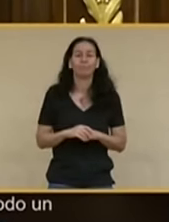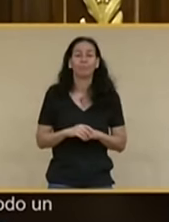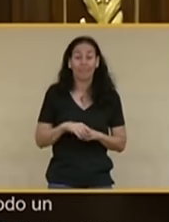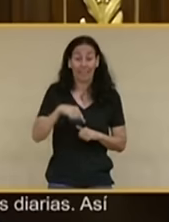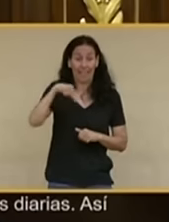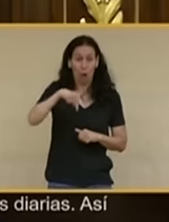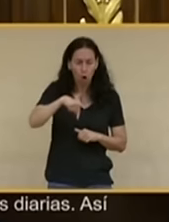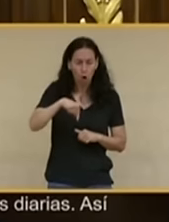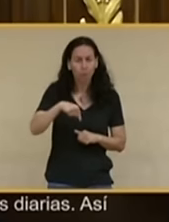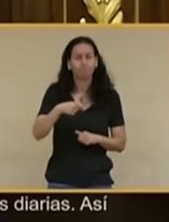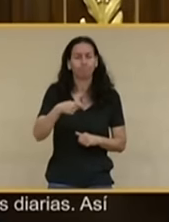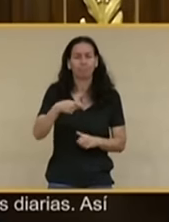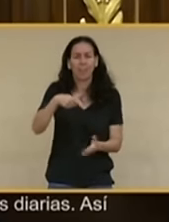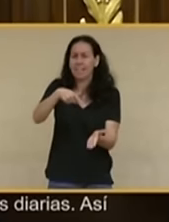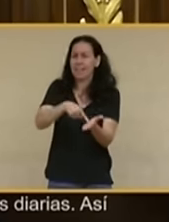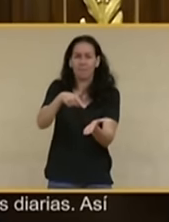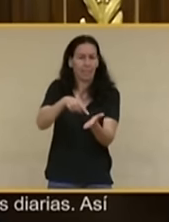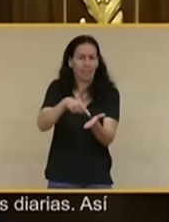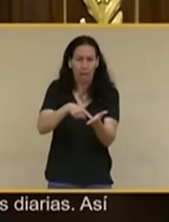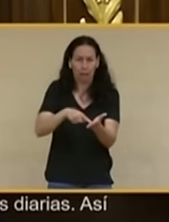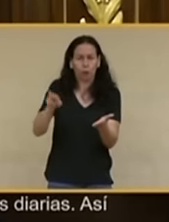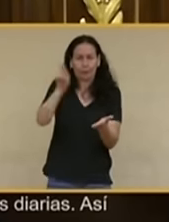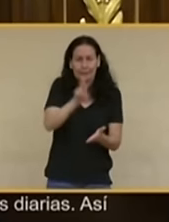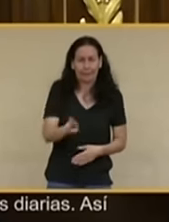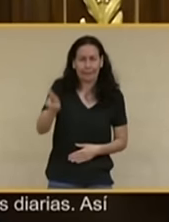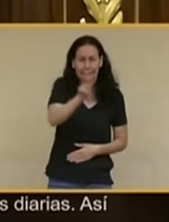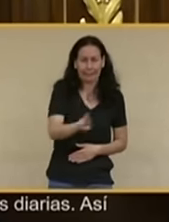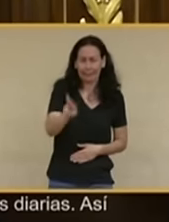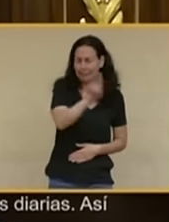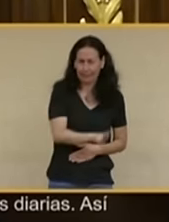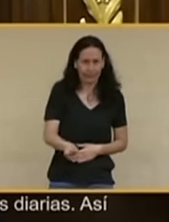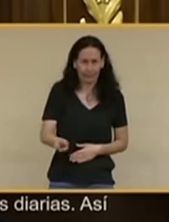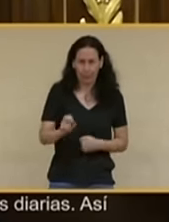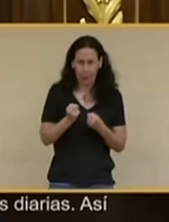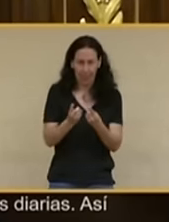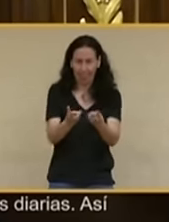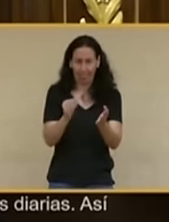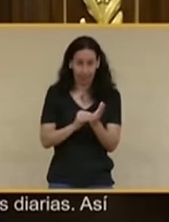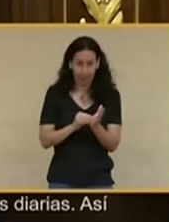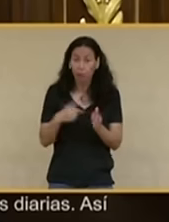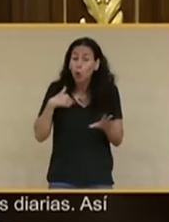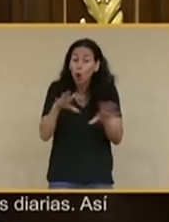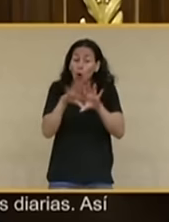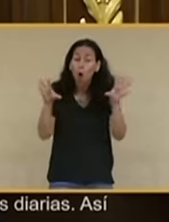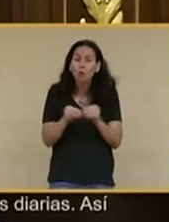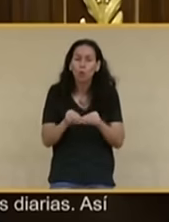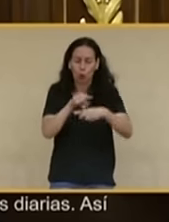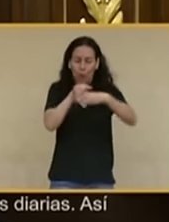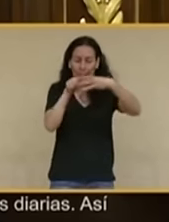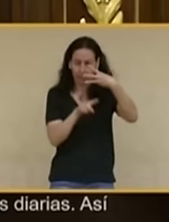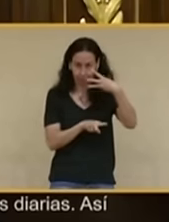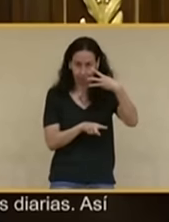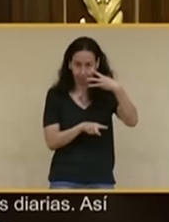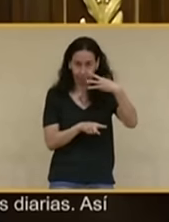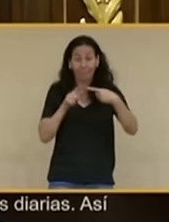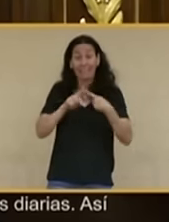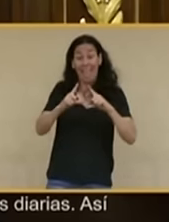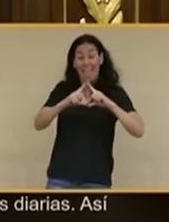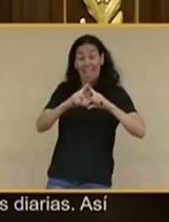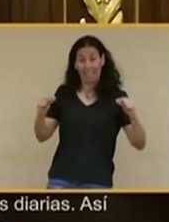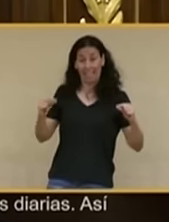tenemos que reivindicarlo una y otra vez. Y concluyo con tres comentarios. Primero, Esquerra